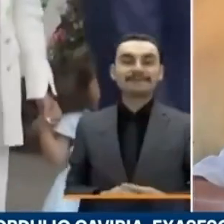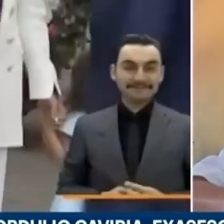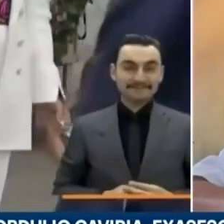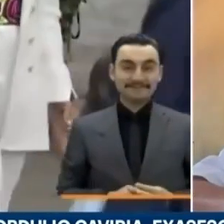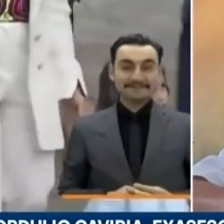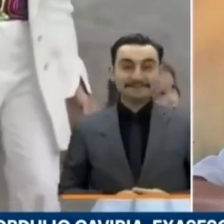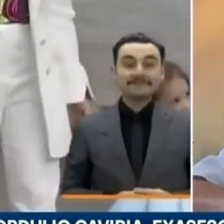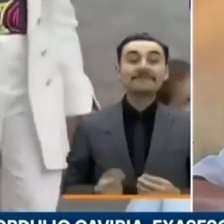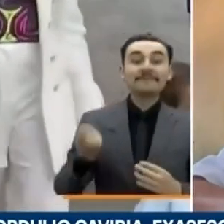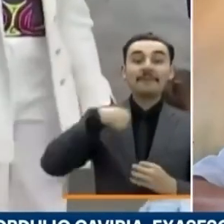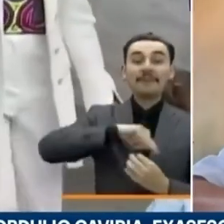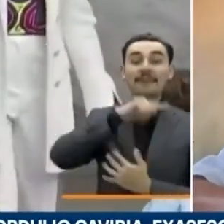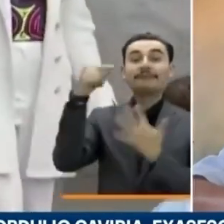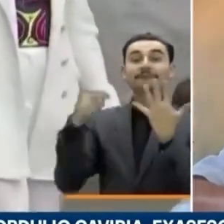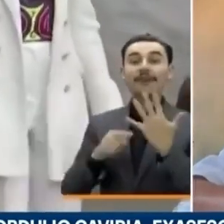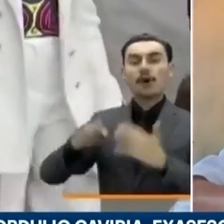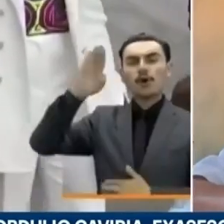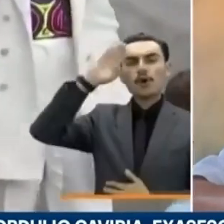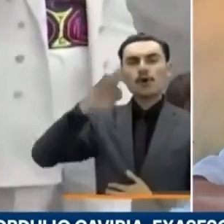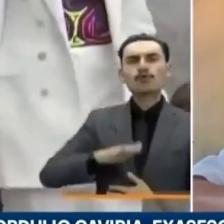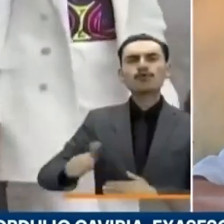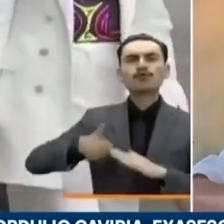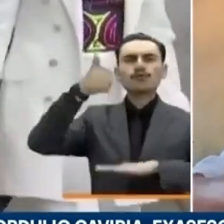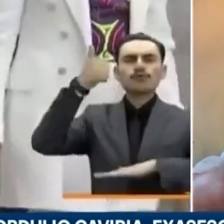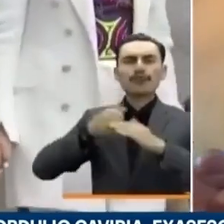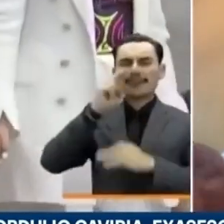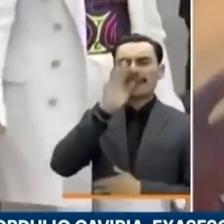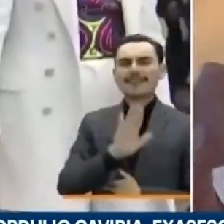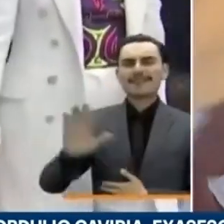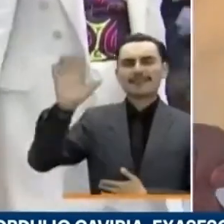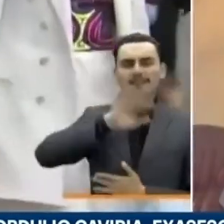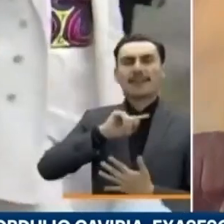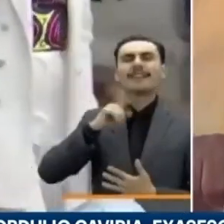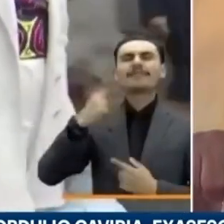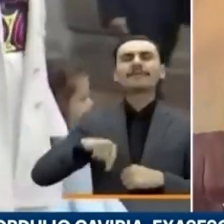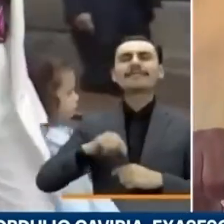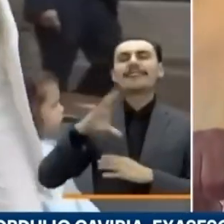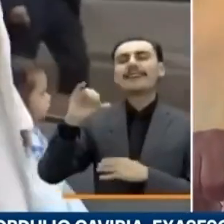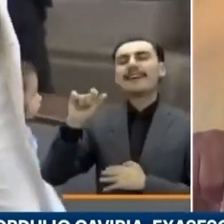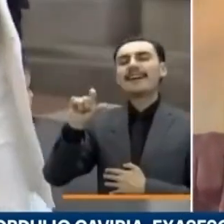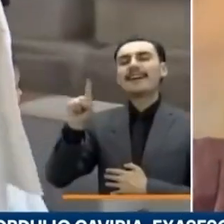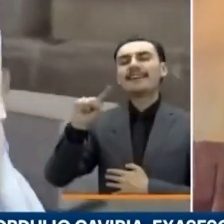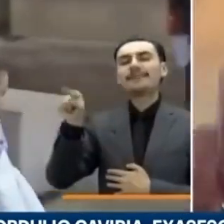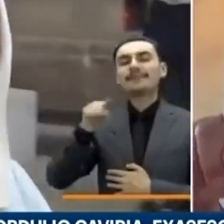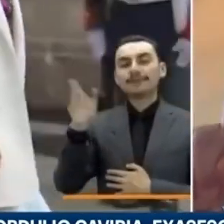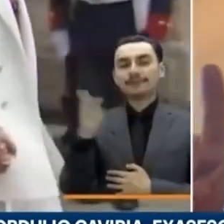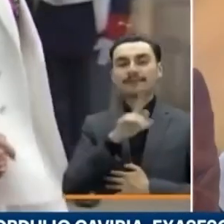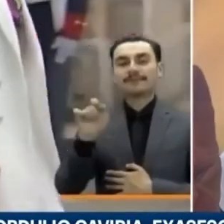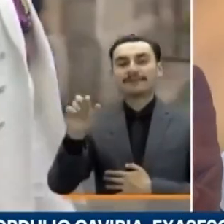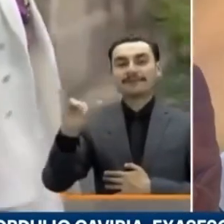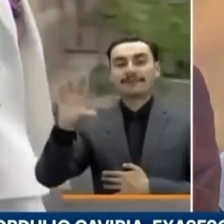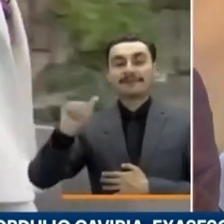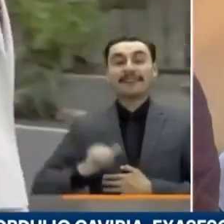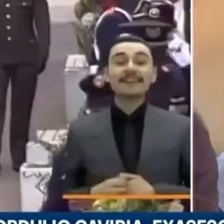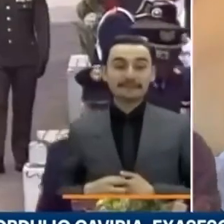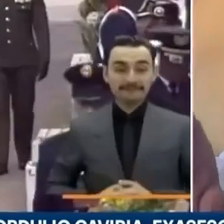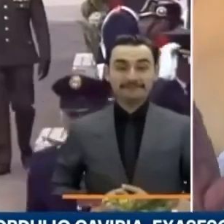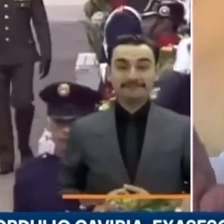del mundo, violar esos topes de financiación o esas fuentes de financiación constituye